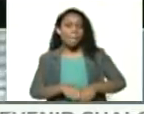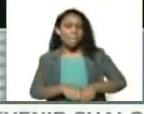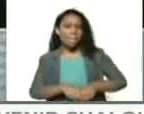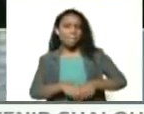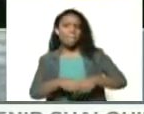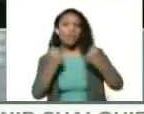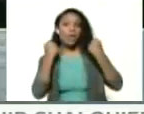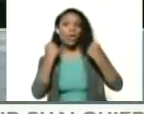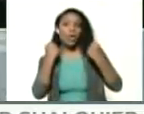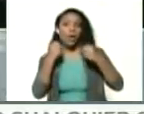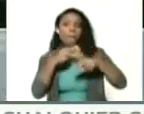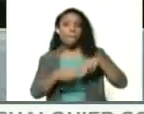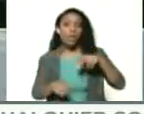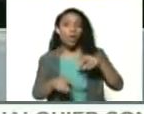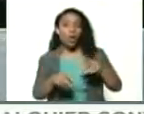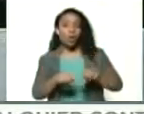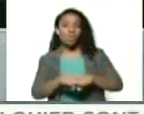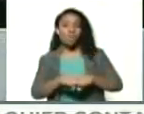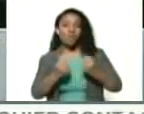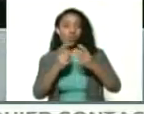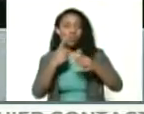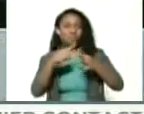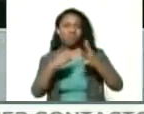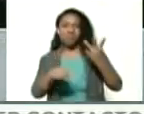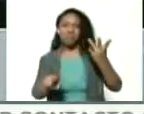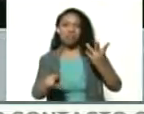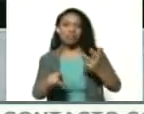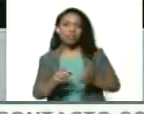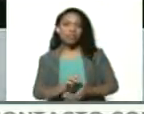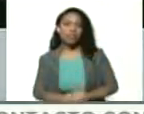la censura, rompió el veto.